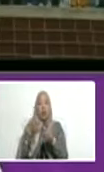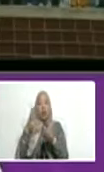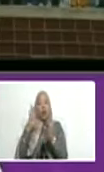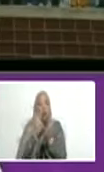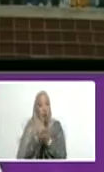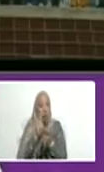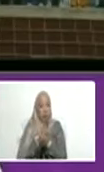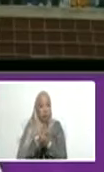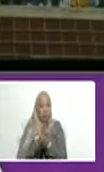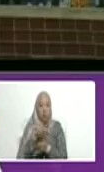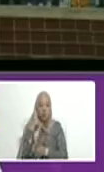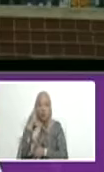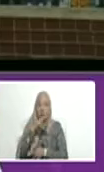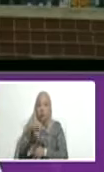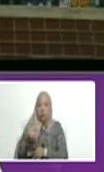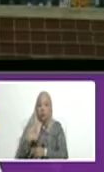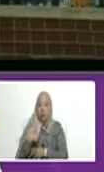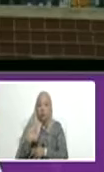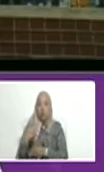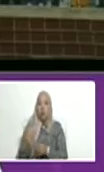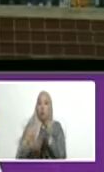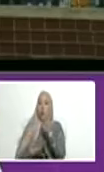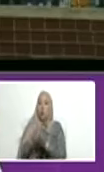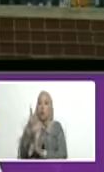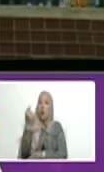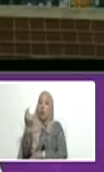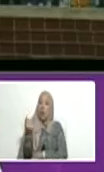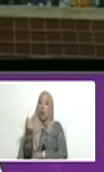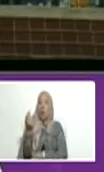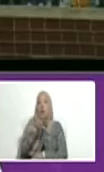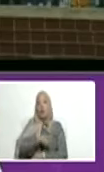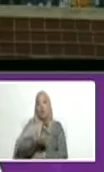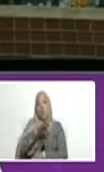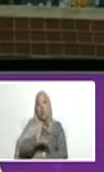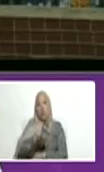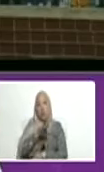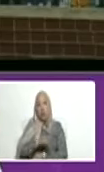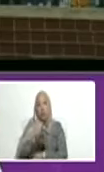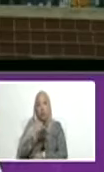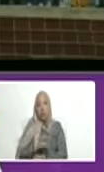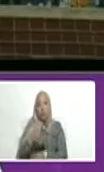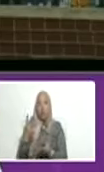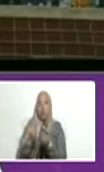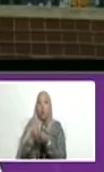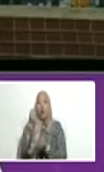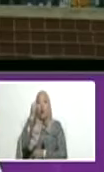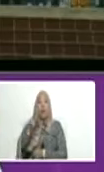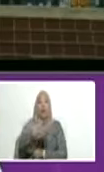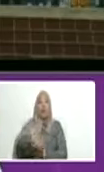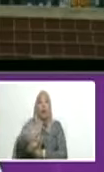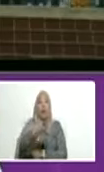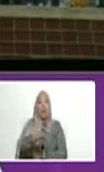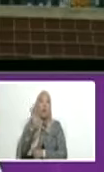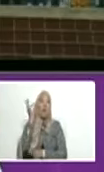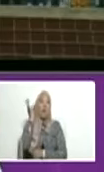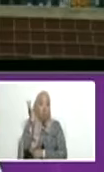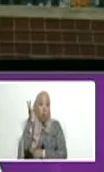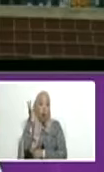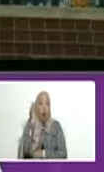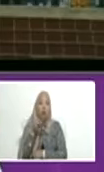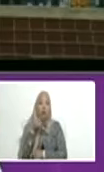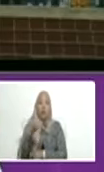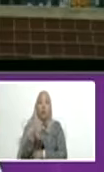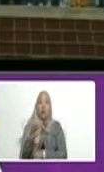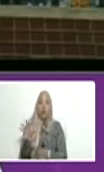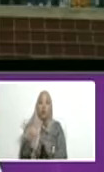estabilidad, la tranquilidad, la recuperación económica y social. Junto al pueblo, junto a las mujeres, siempre